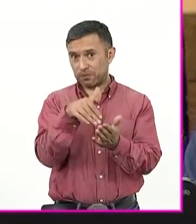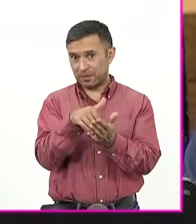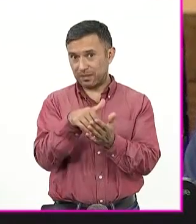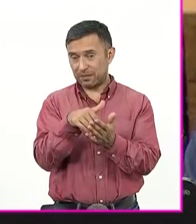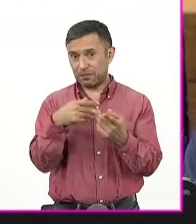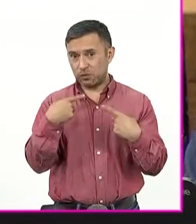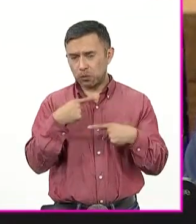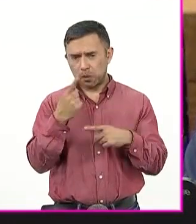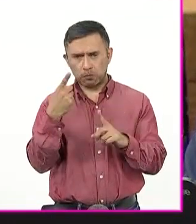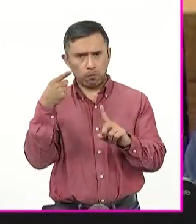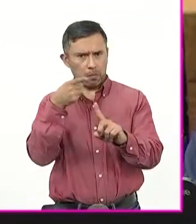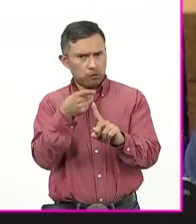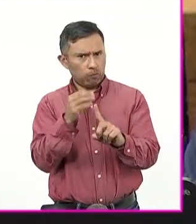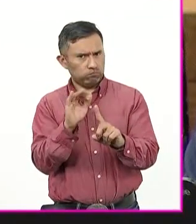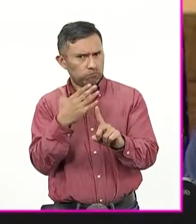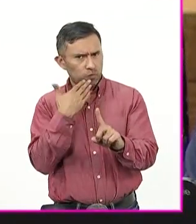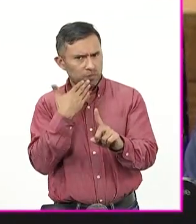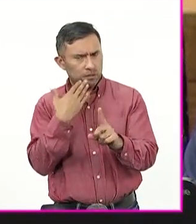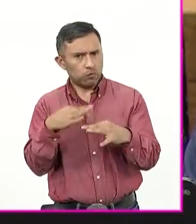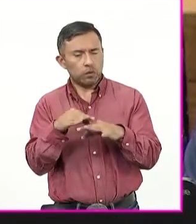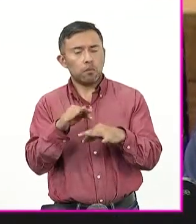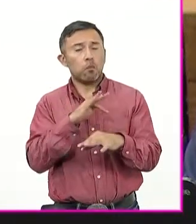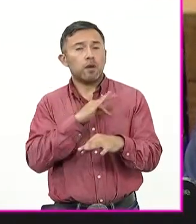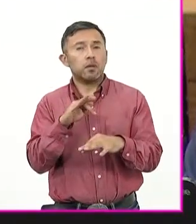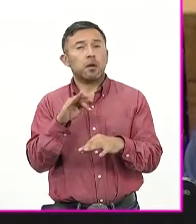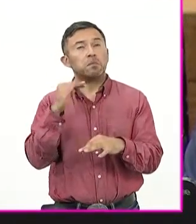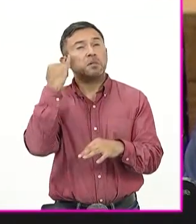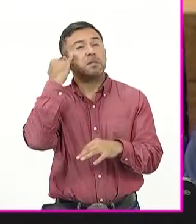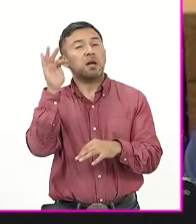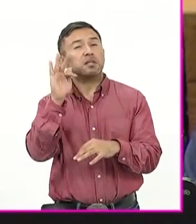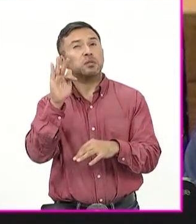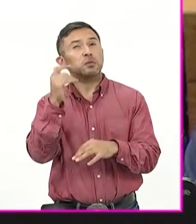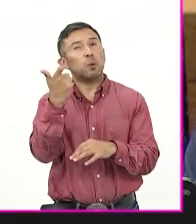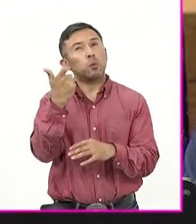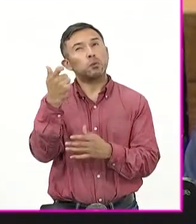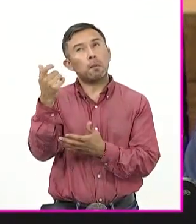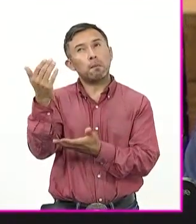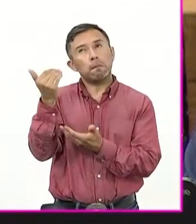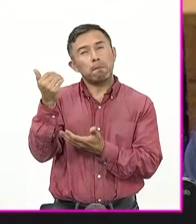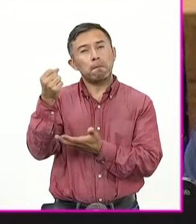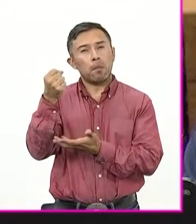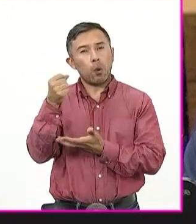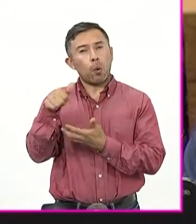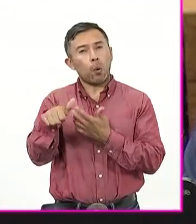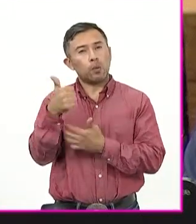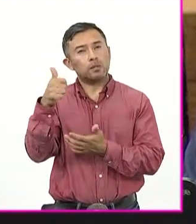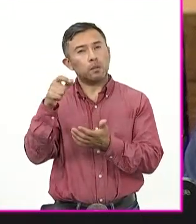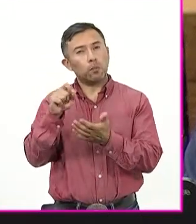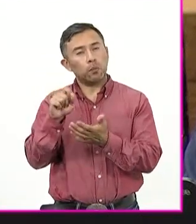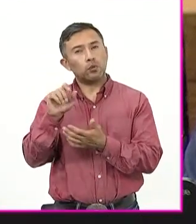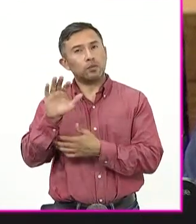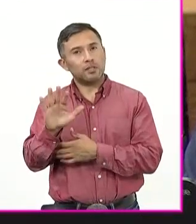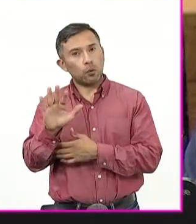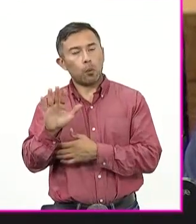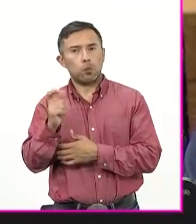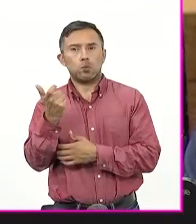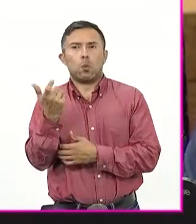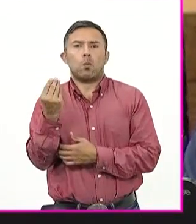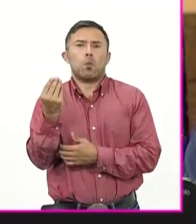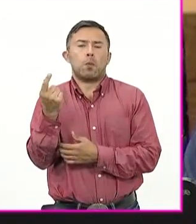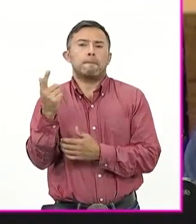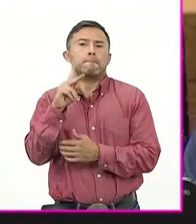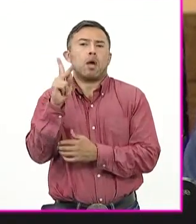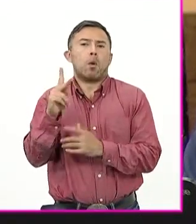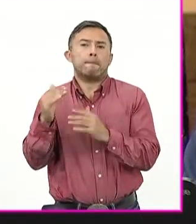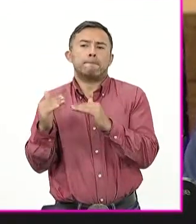importante, si hubiéramos solicitado para el 11.5 hubiera sido un recurso muchísimo mayor, que en el plazo que se